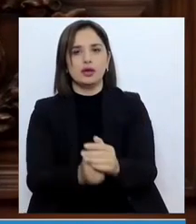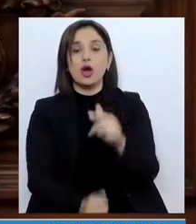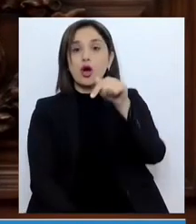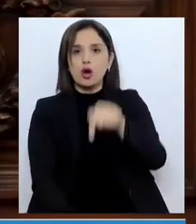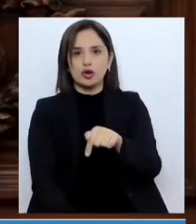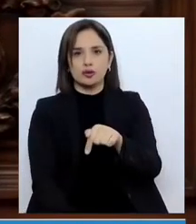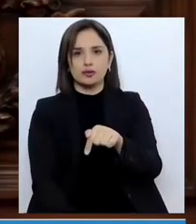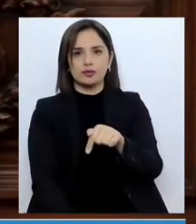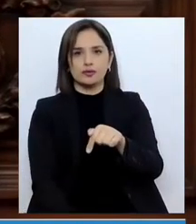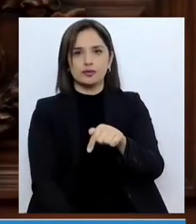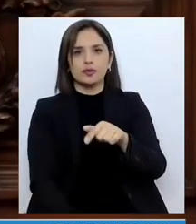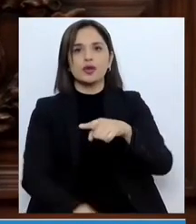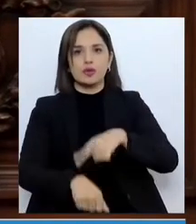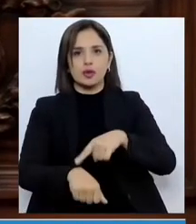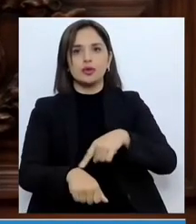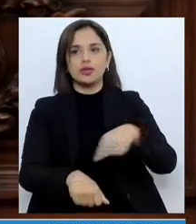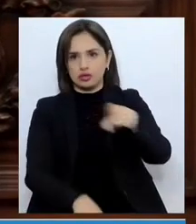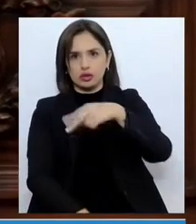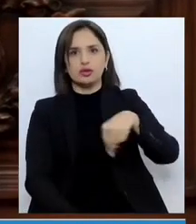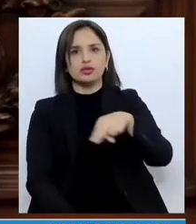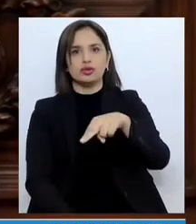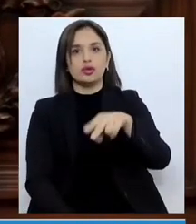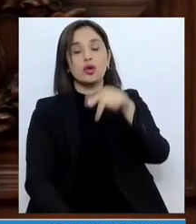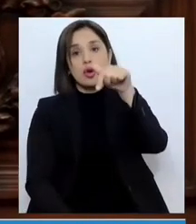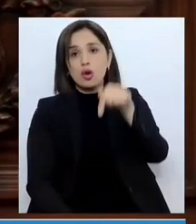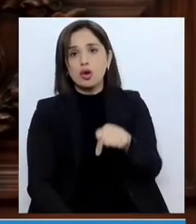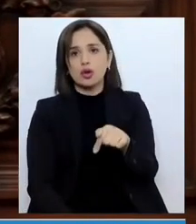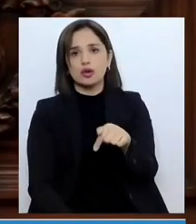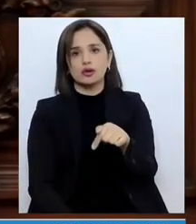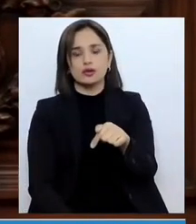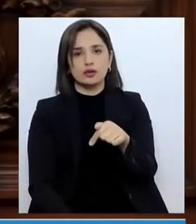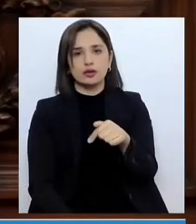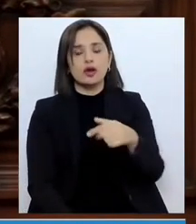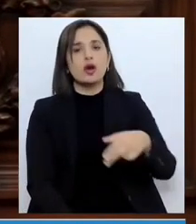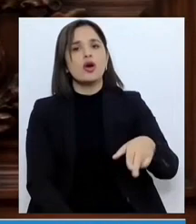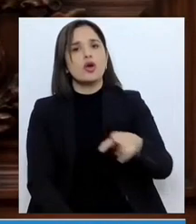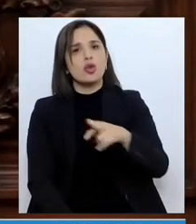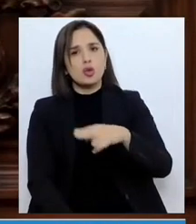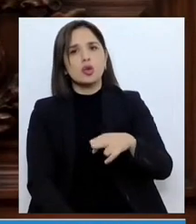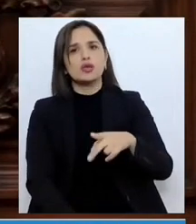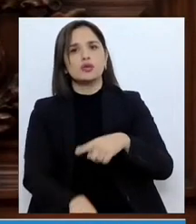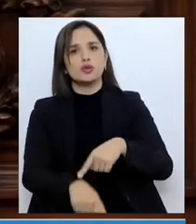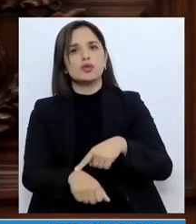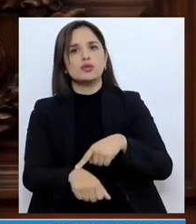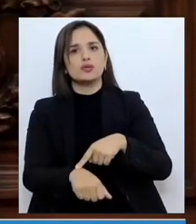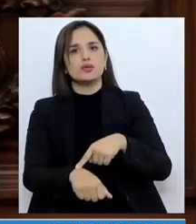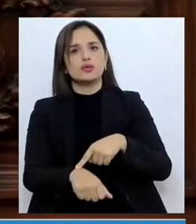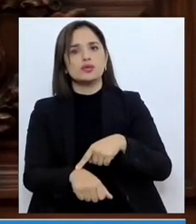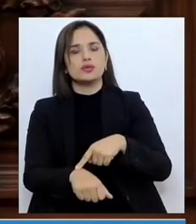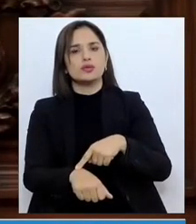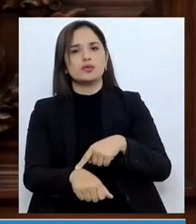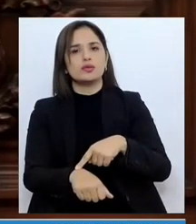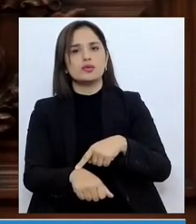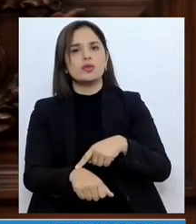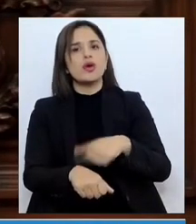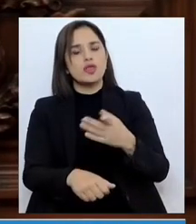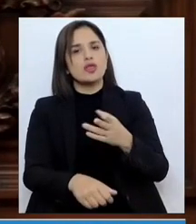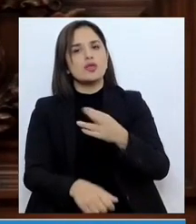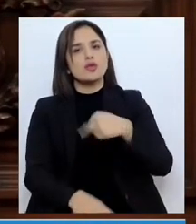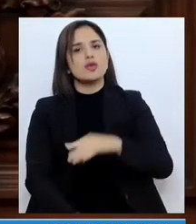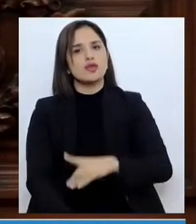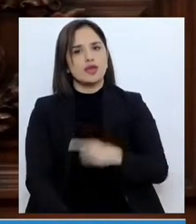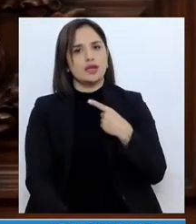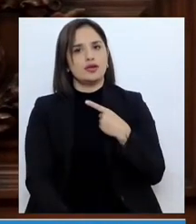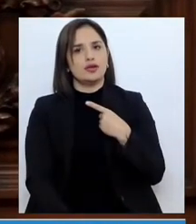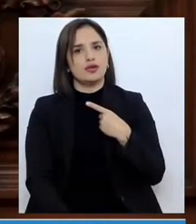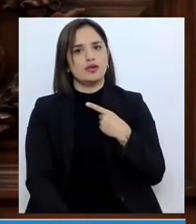nuestro momento. Hoy es nuestra hora de ser dignos del cargo